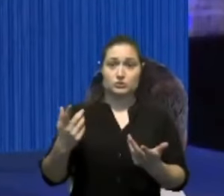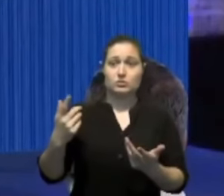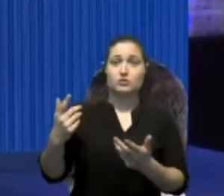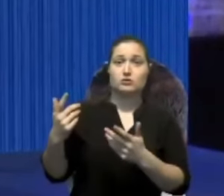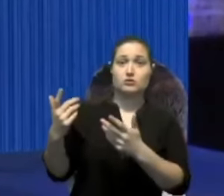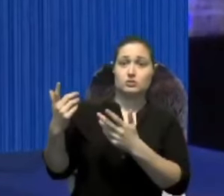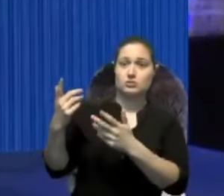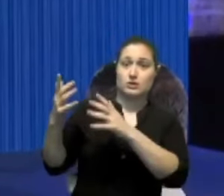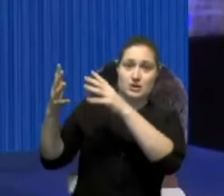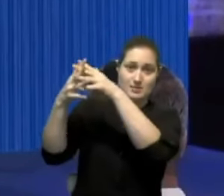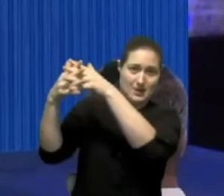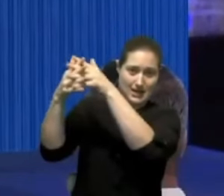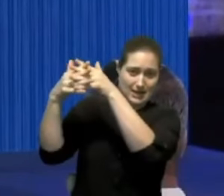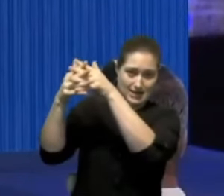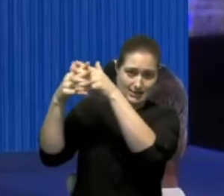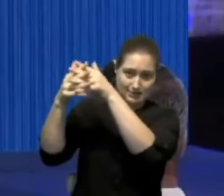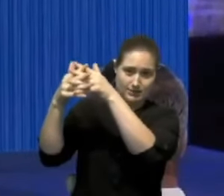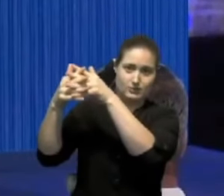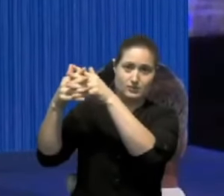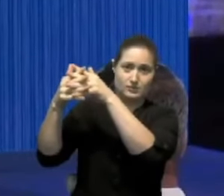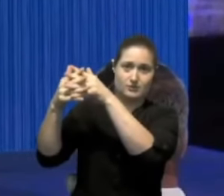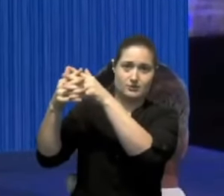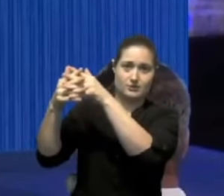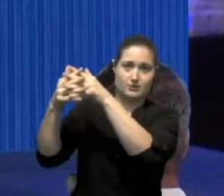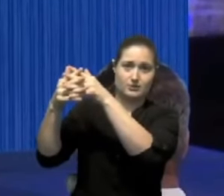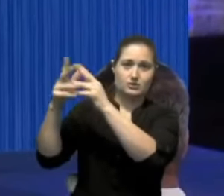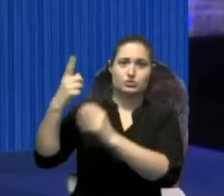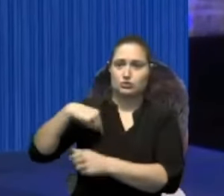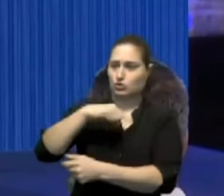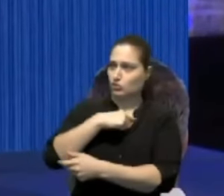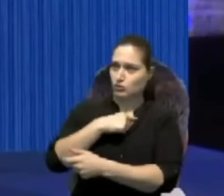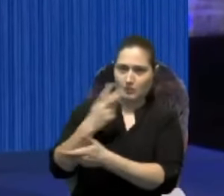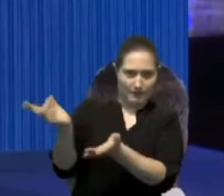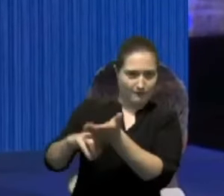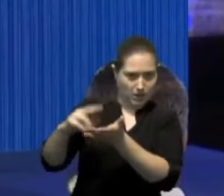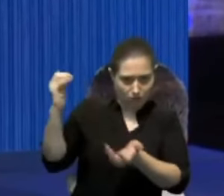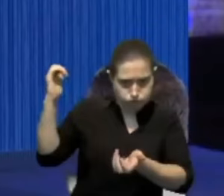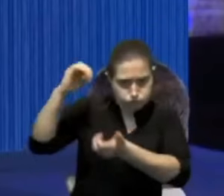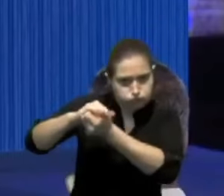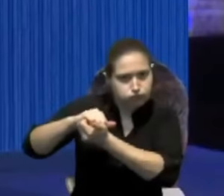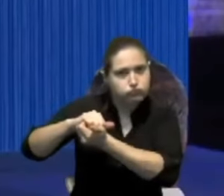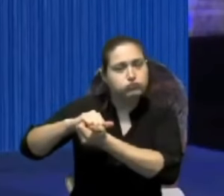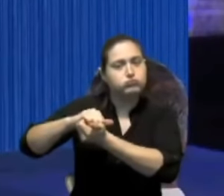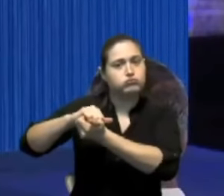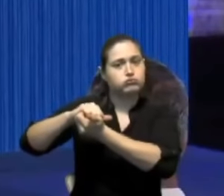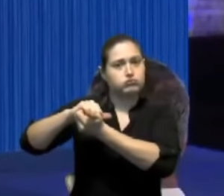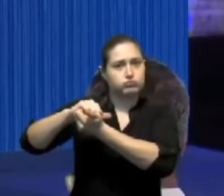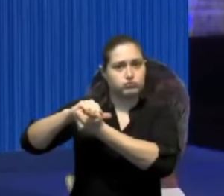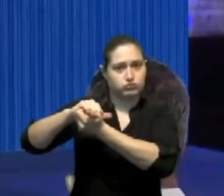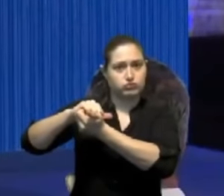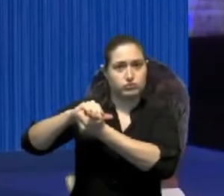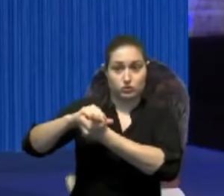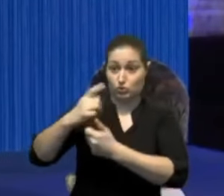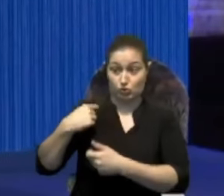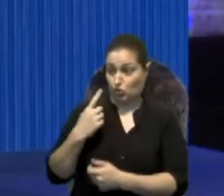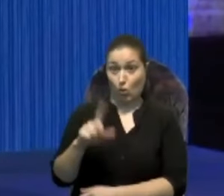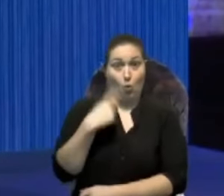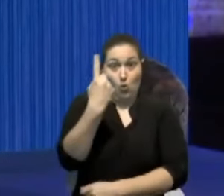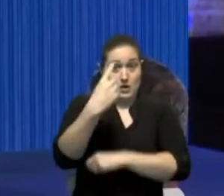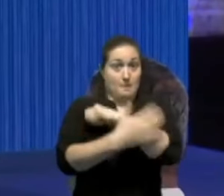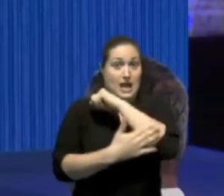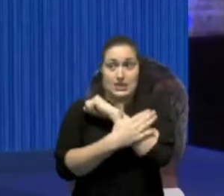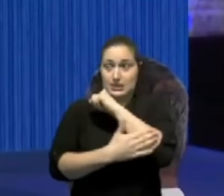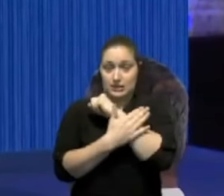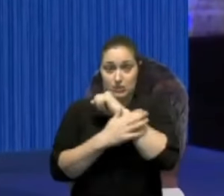país líder de la alianza por la atención primaria en salud único país en el mundo que firmó esta Alianza Hace unos días nos